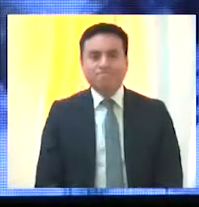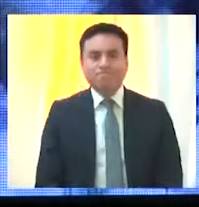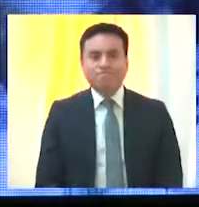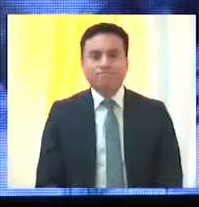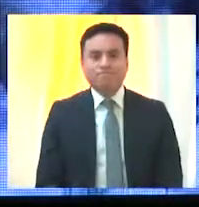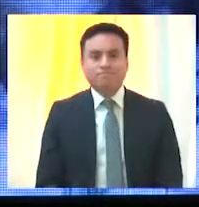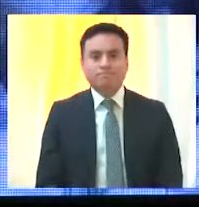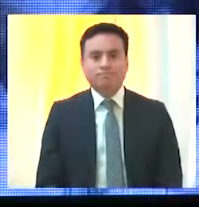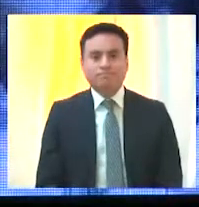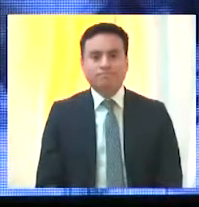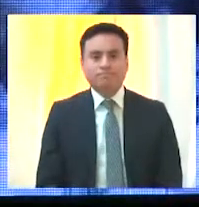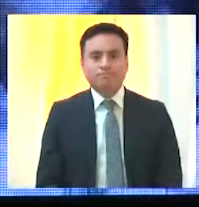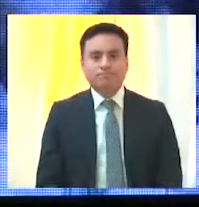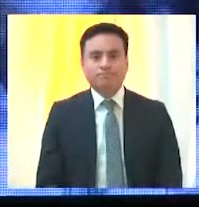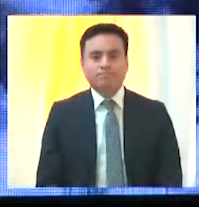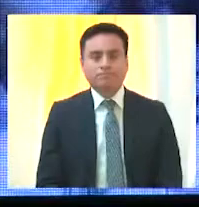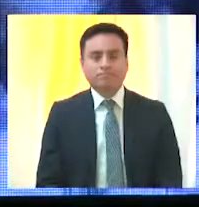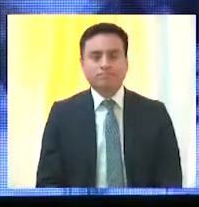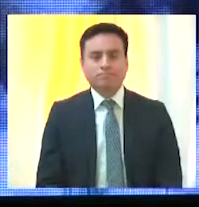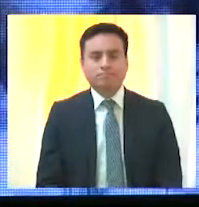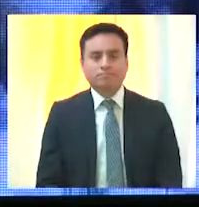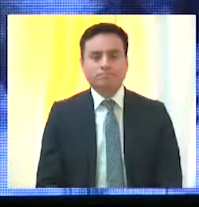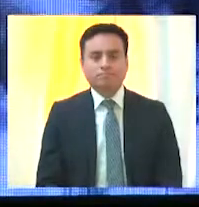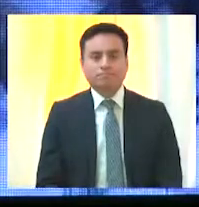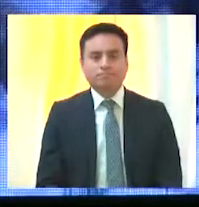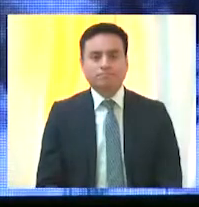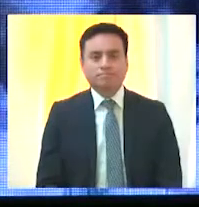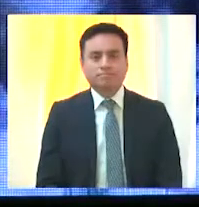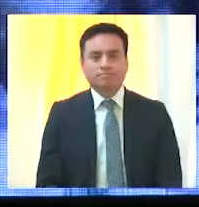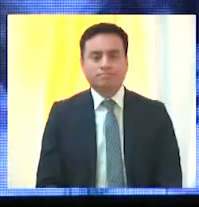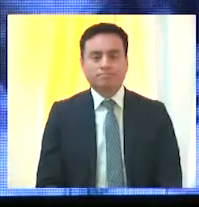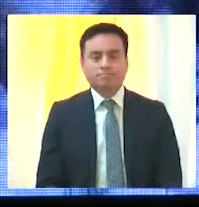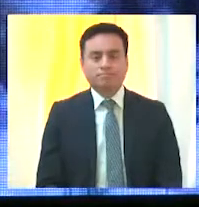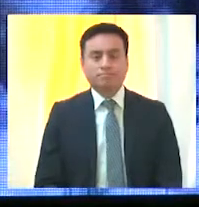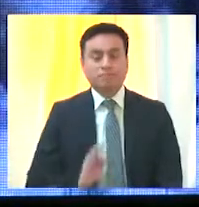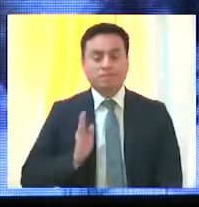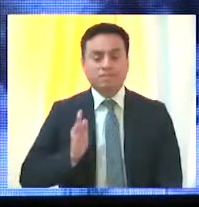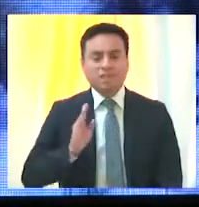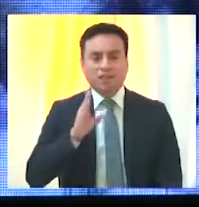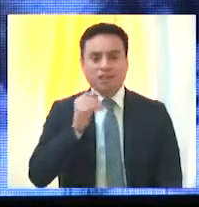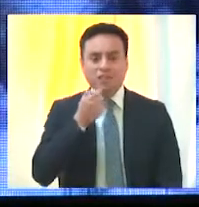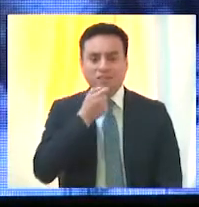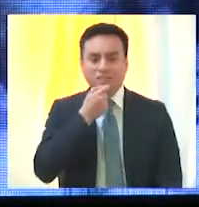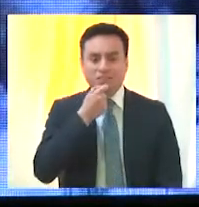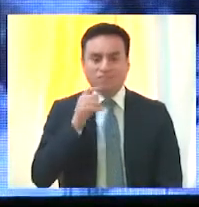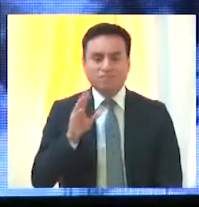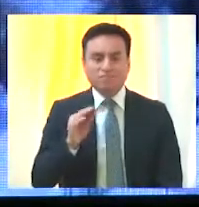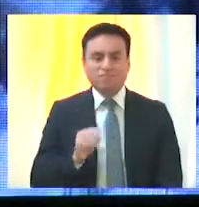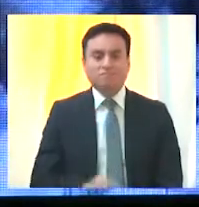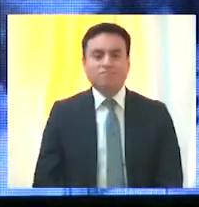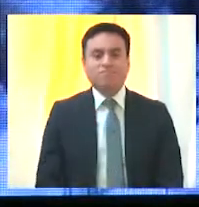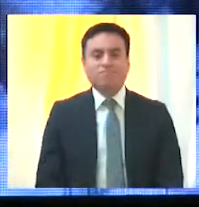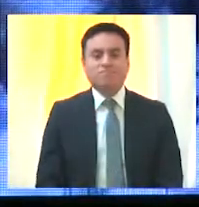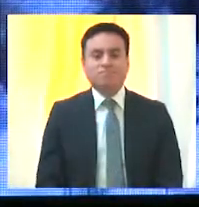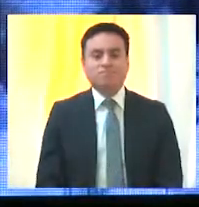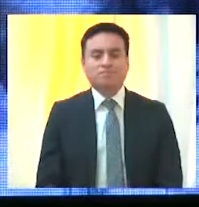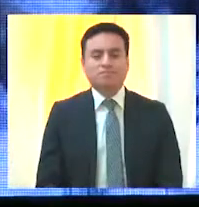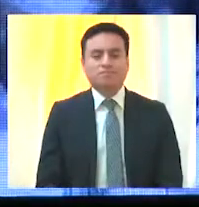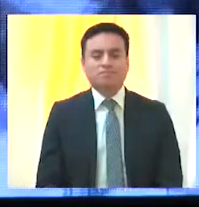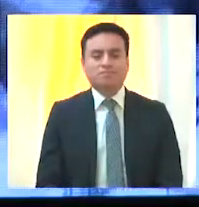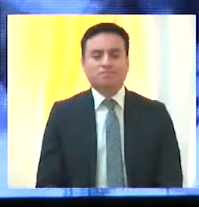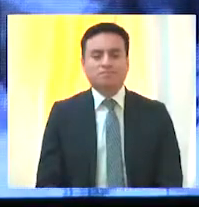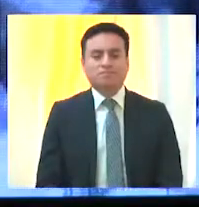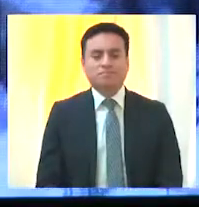nosotros tenemos aún la posibilidad de cambiar o intervenir el sistema? Son algunas de las cosas que voy a intentar exponer en esta presentación. Quiero decir que es